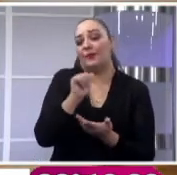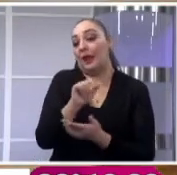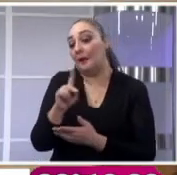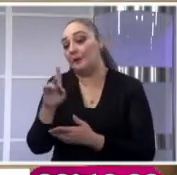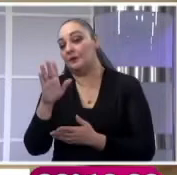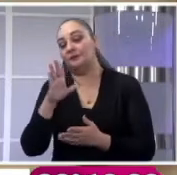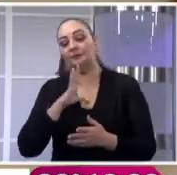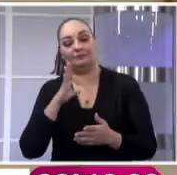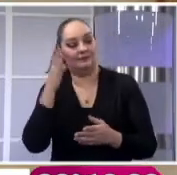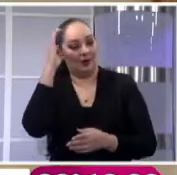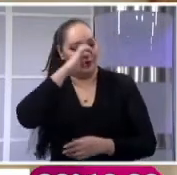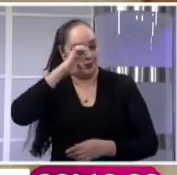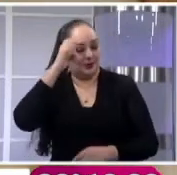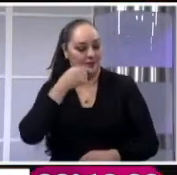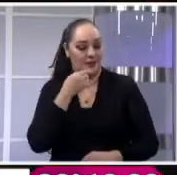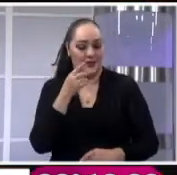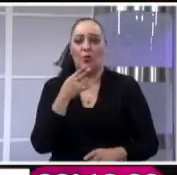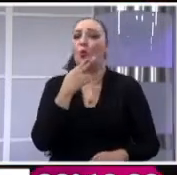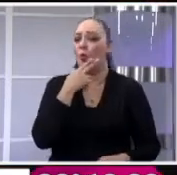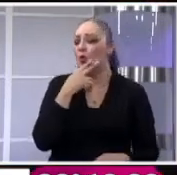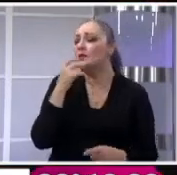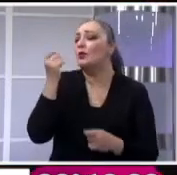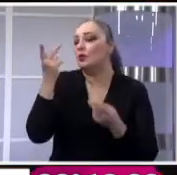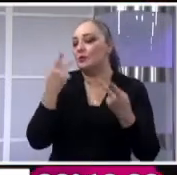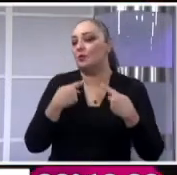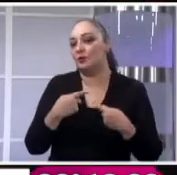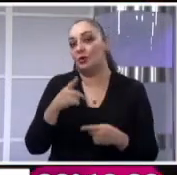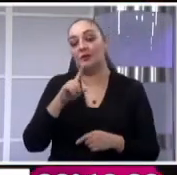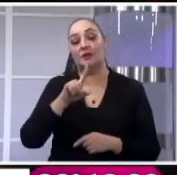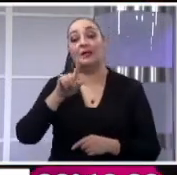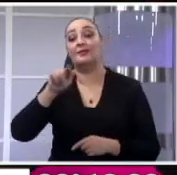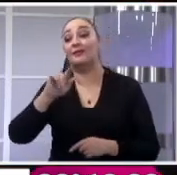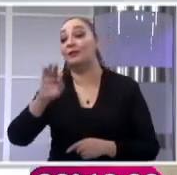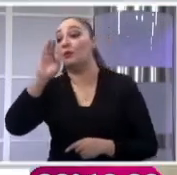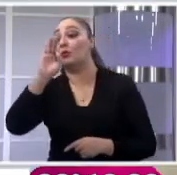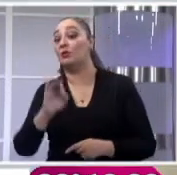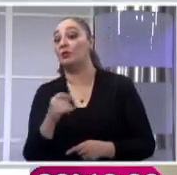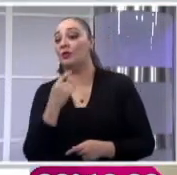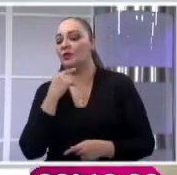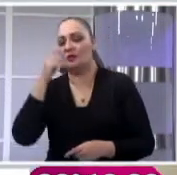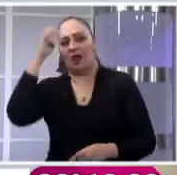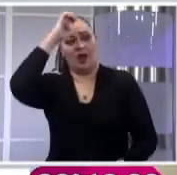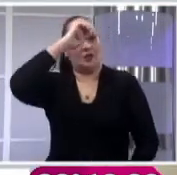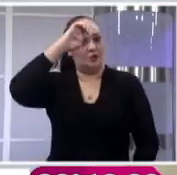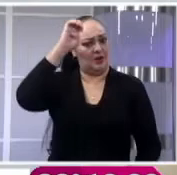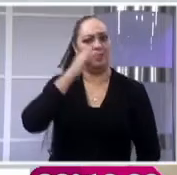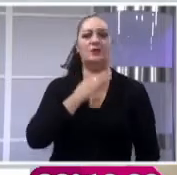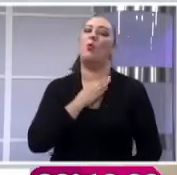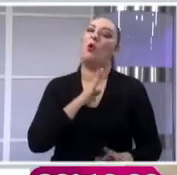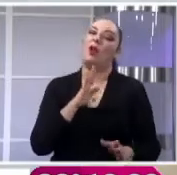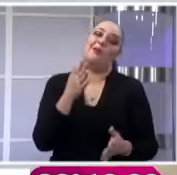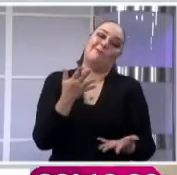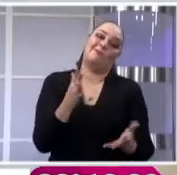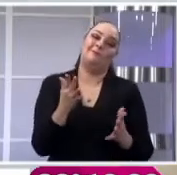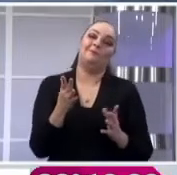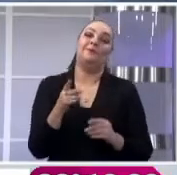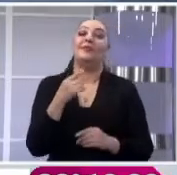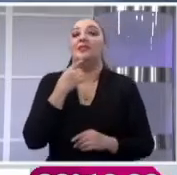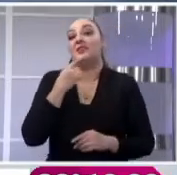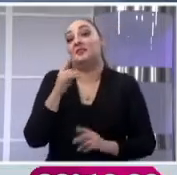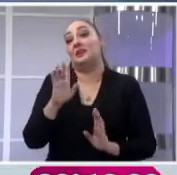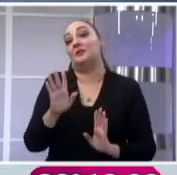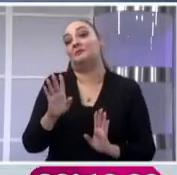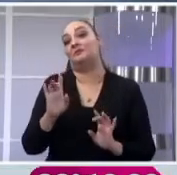internautas reporta que las han utilizado y para el 70% de los casos la experiencia ha sido buena o regular cinthia salazar